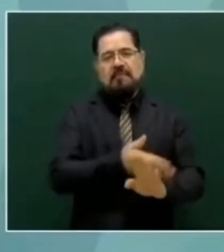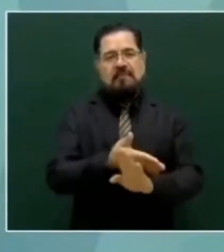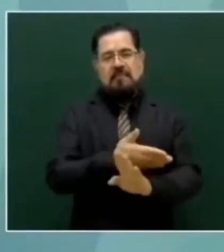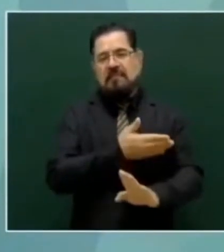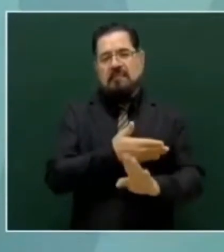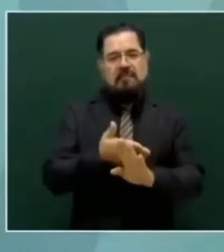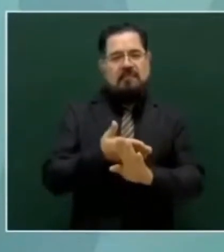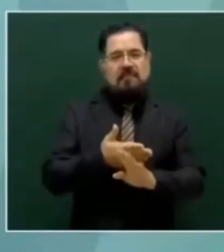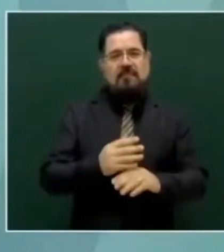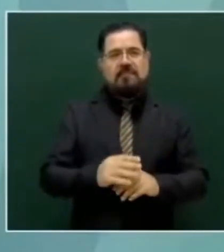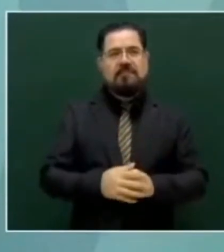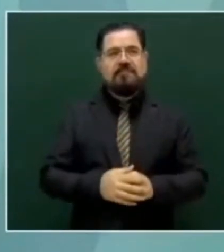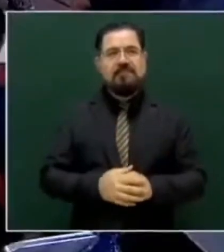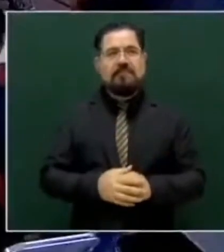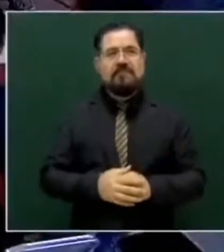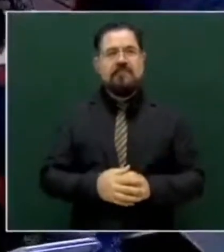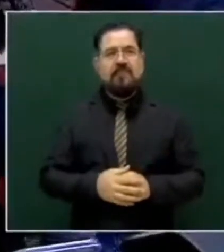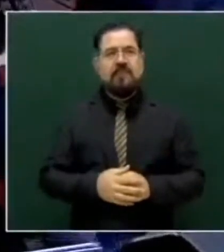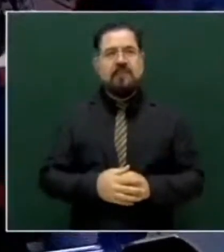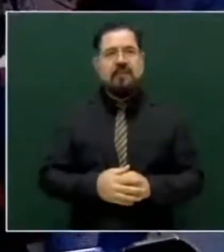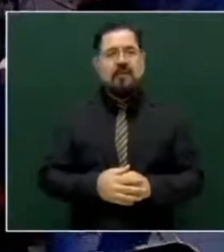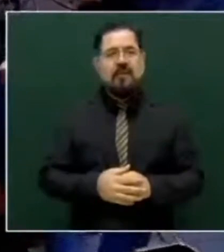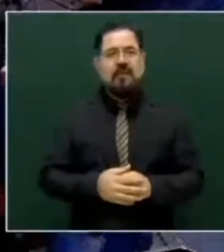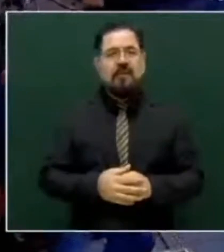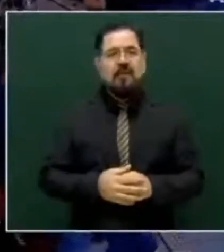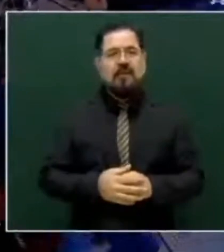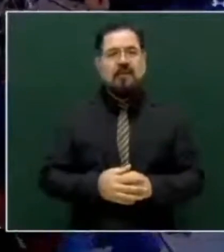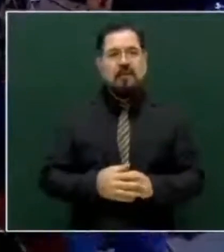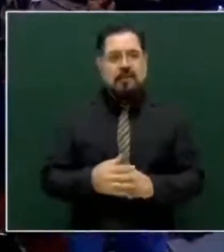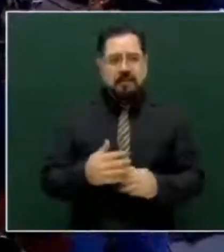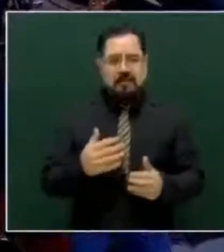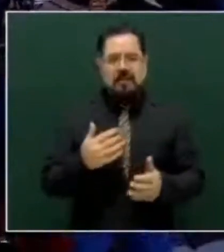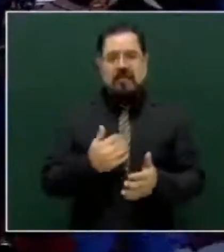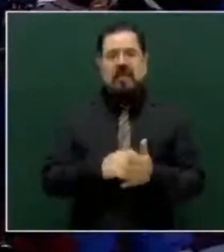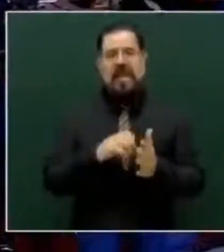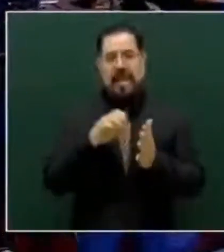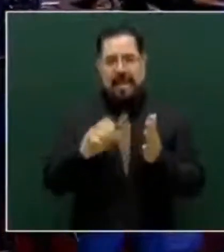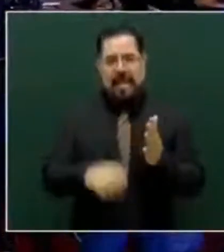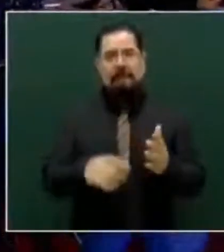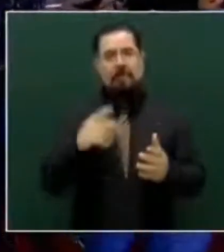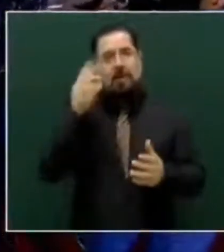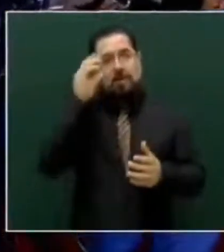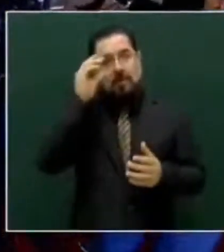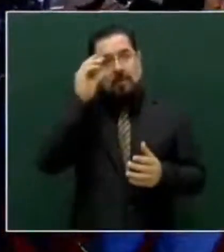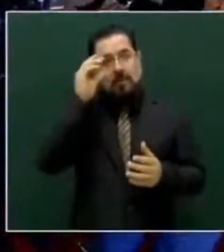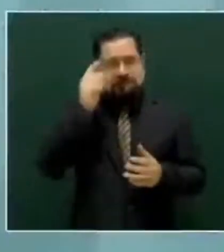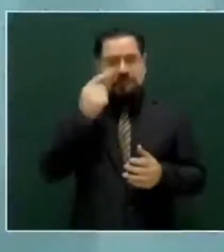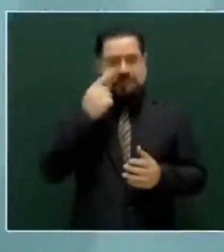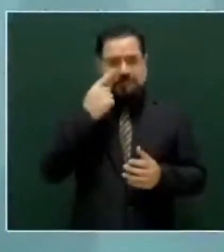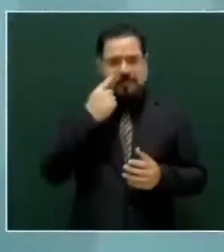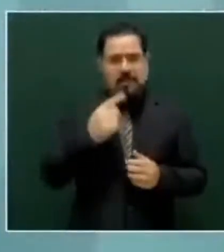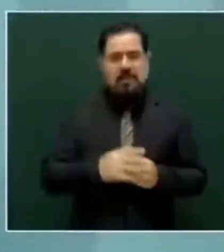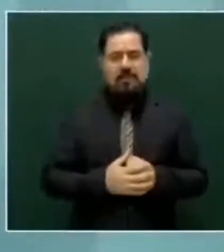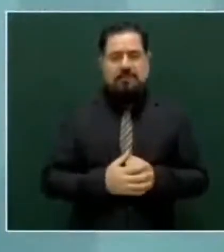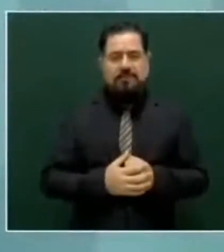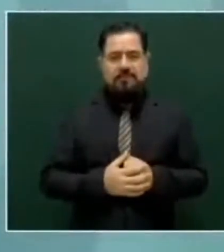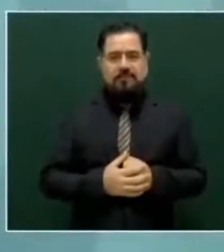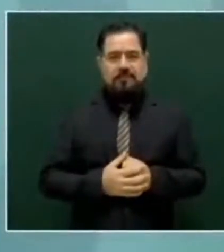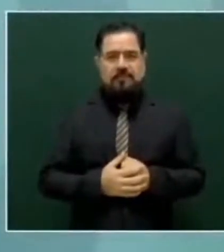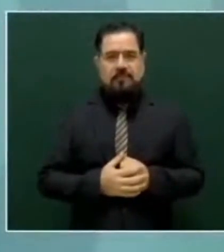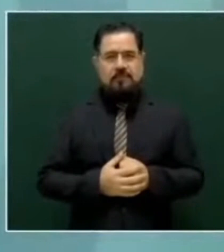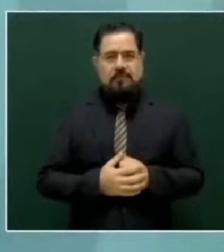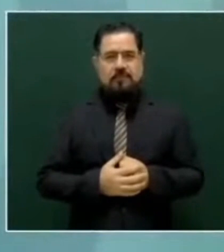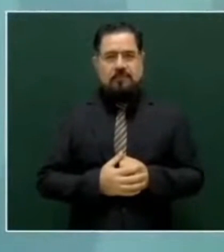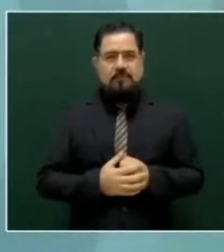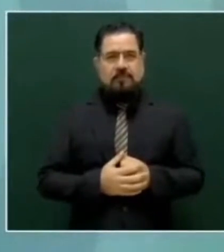Entonces, a ver si, para que tengamos un ejemplo de cómo sí podemos